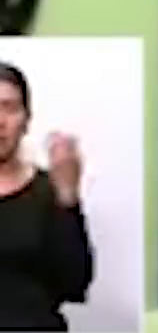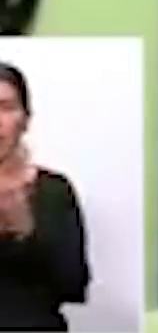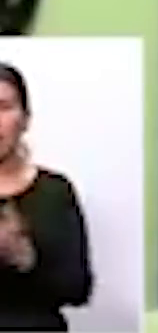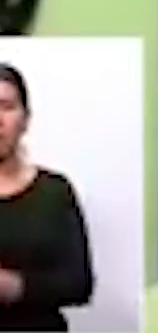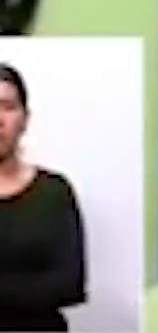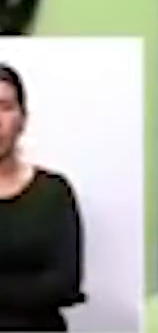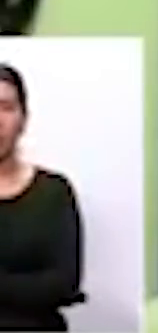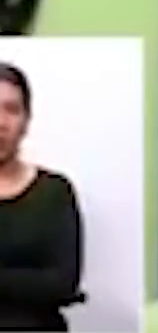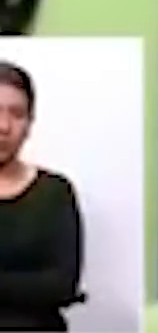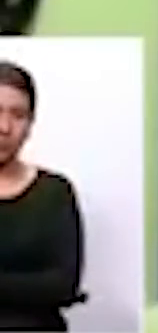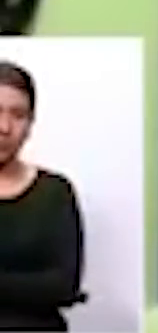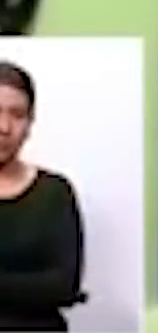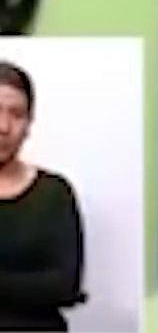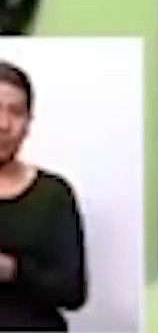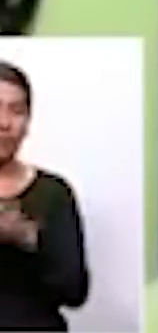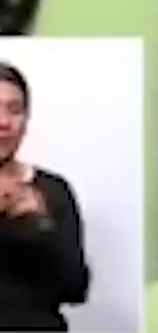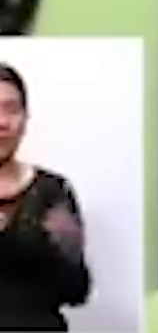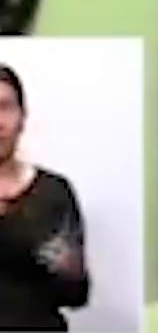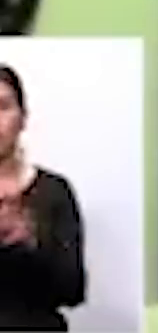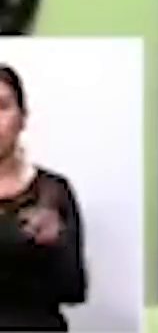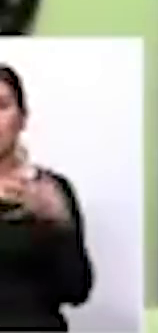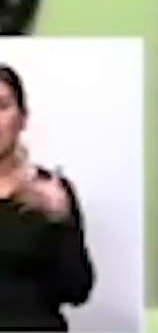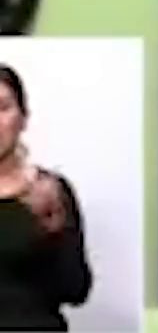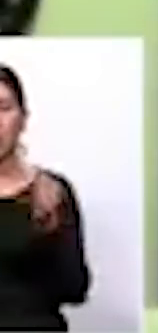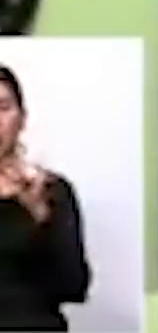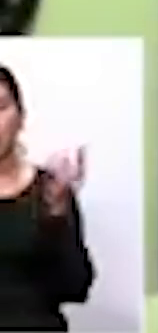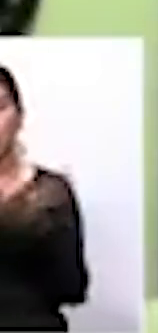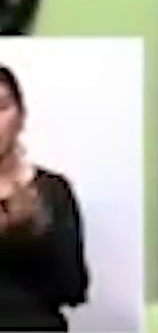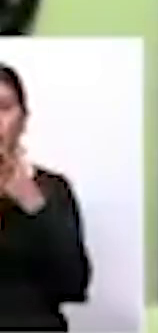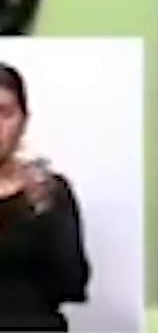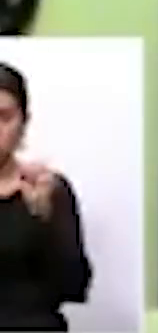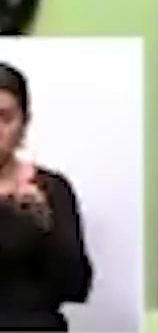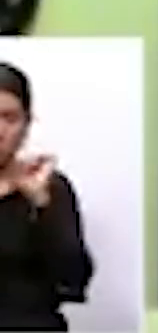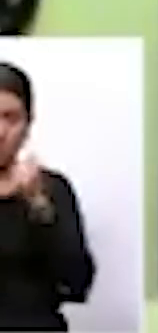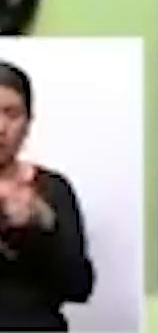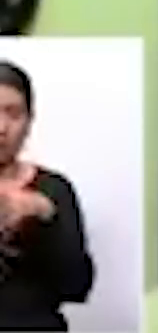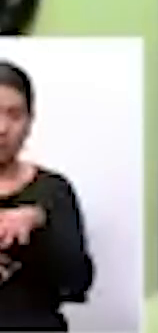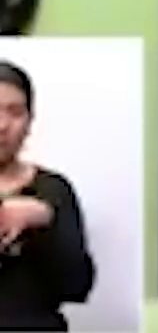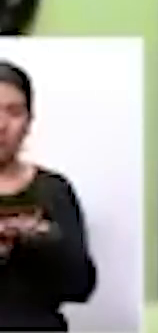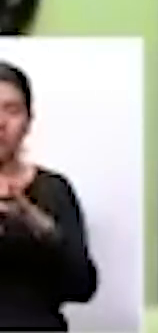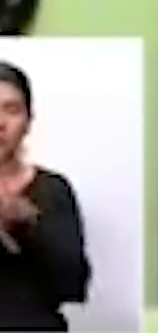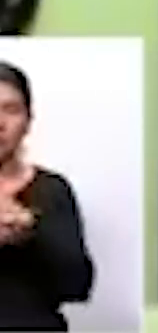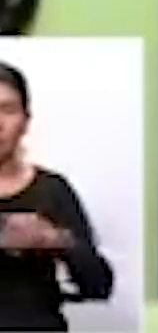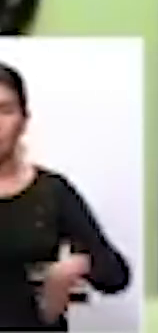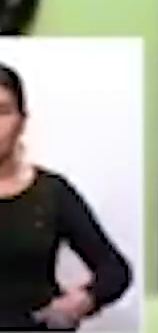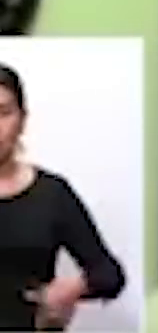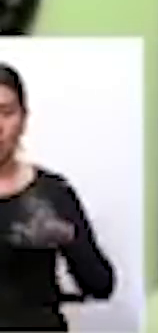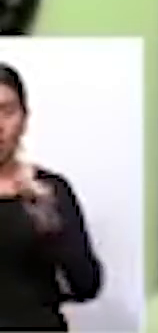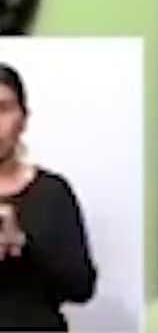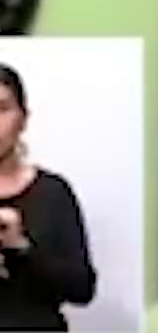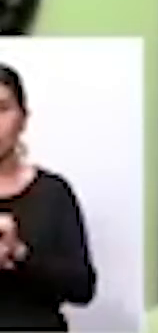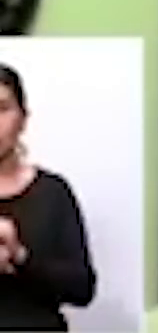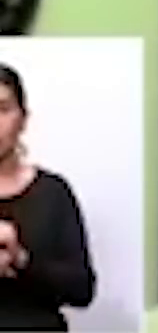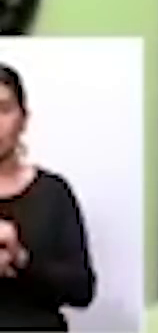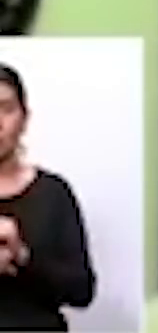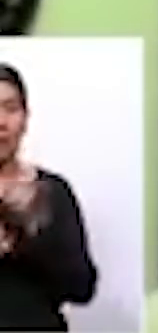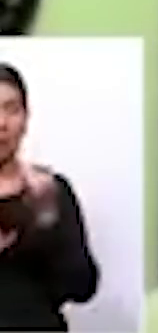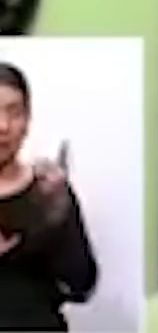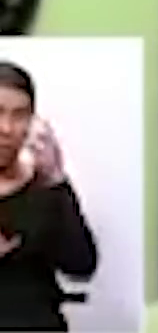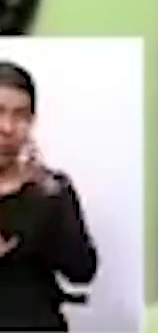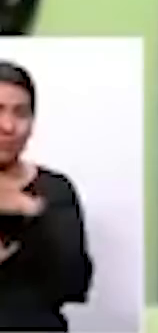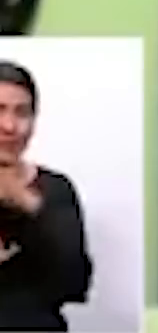nacional. Aparece el sector salud diciendo de que va a ir también a una huelga de brazos caídos. Digo, ¿está ganando